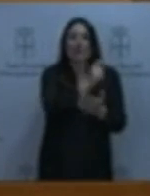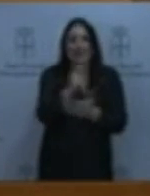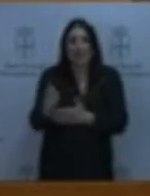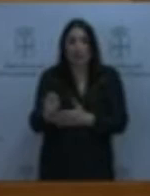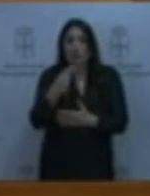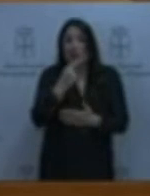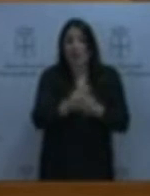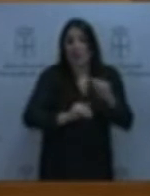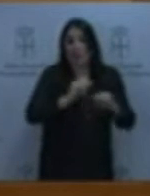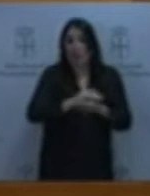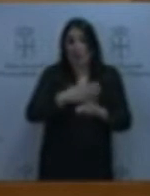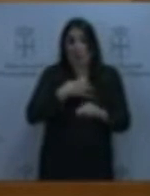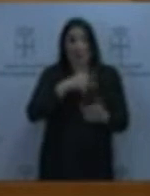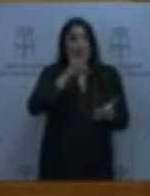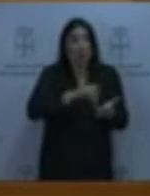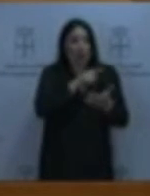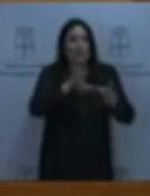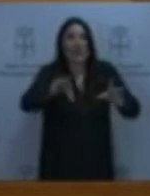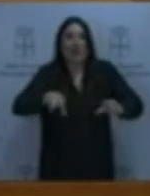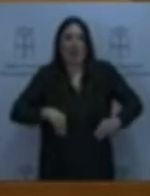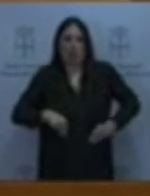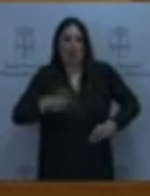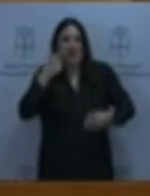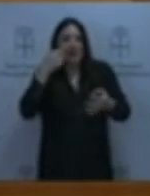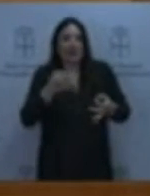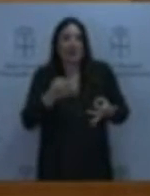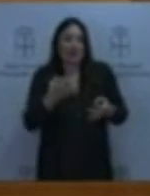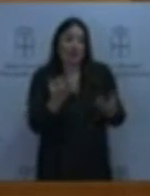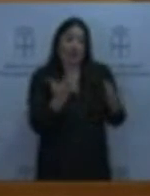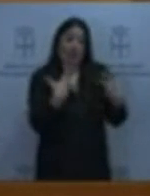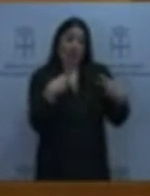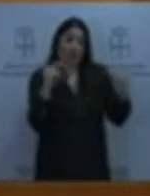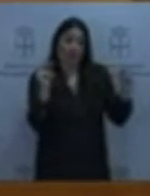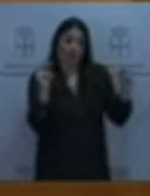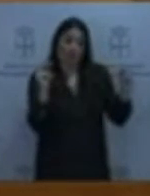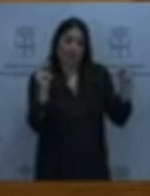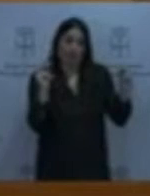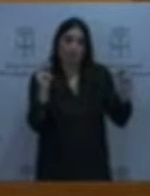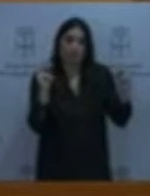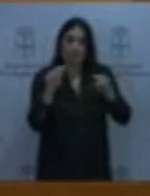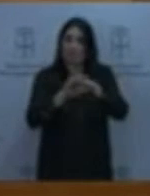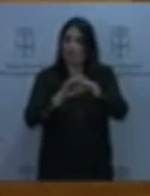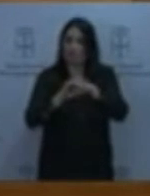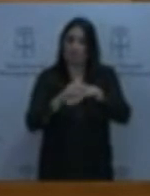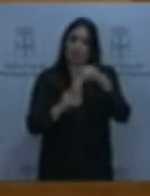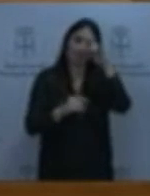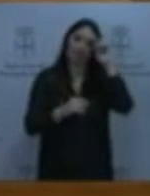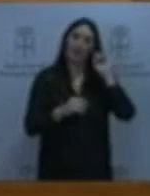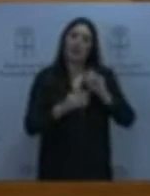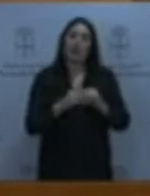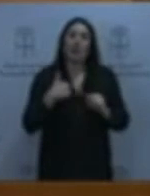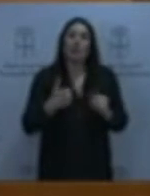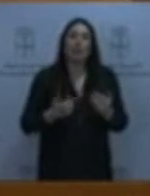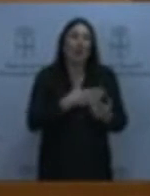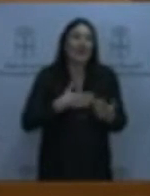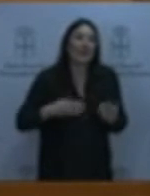de cumplir cuando lo asumió. No se prueba en ningún lado que… Señoría, le ruego vaya concluyendo. Disculpas. Yo le quiero